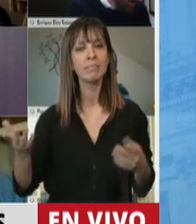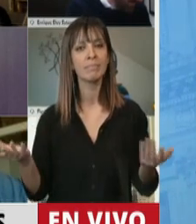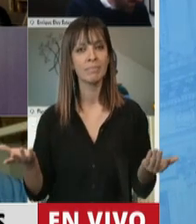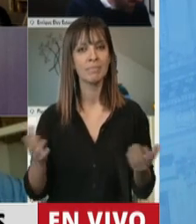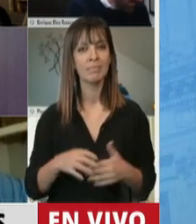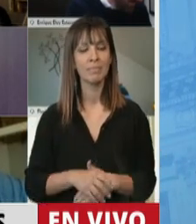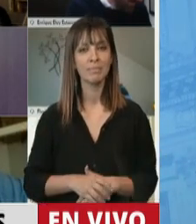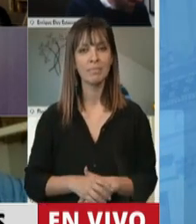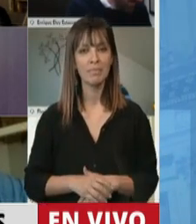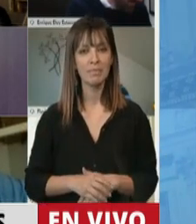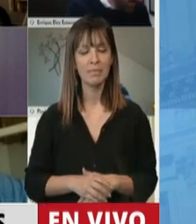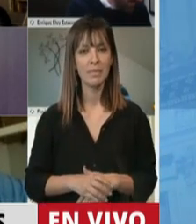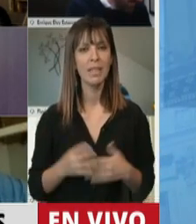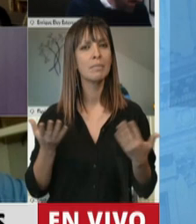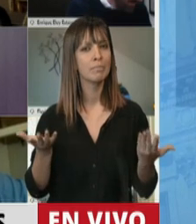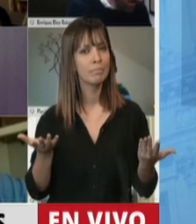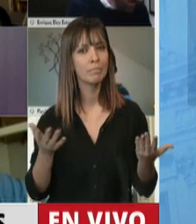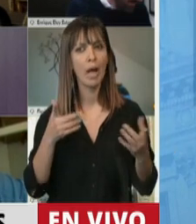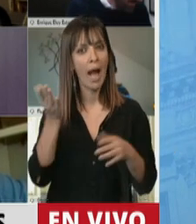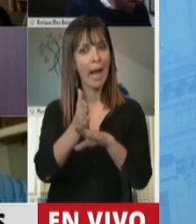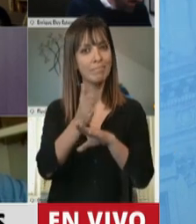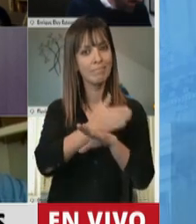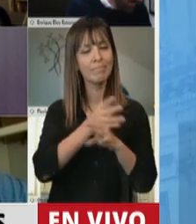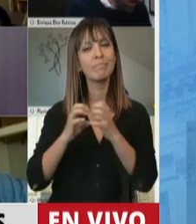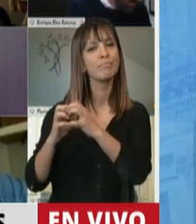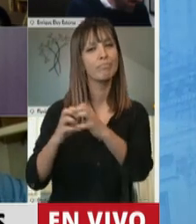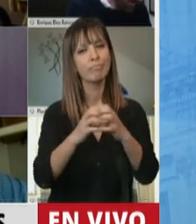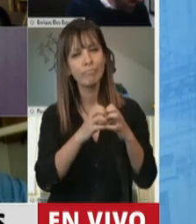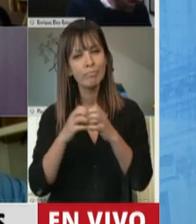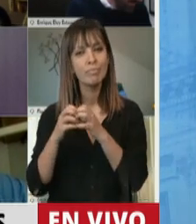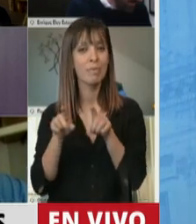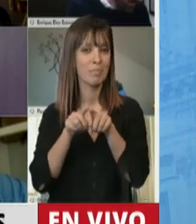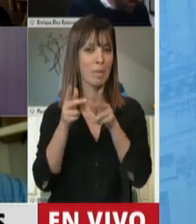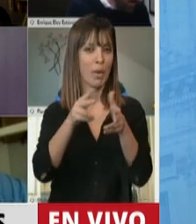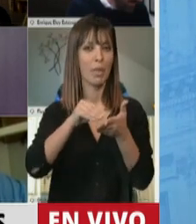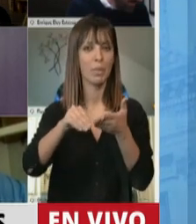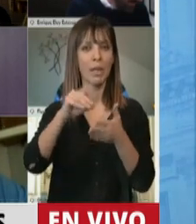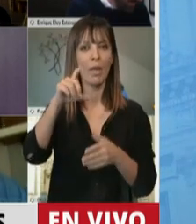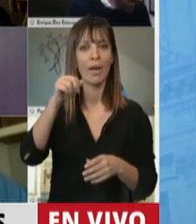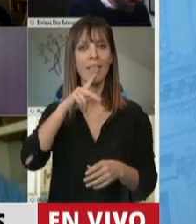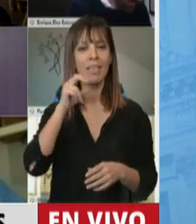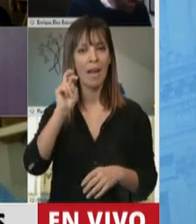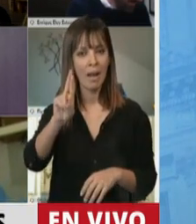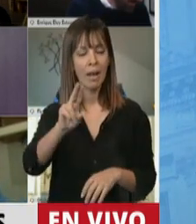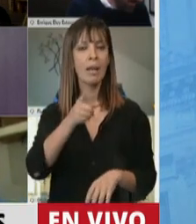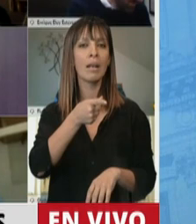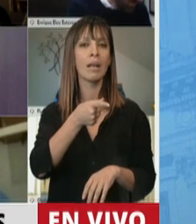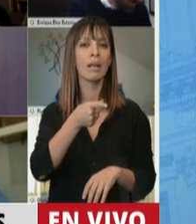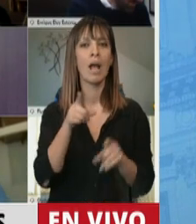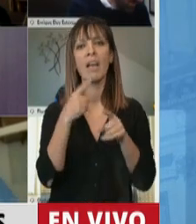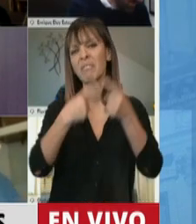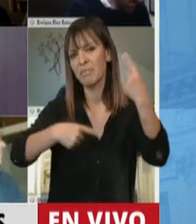eso se ha hecho grande debate, como así dijo el diputado Cantar, con diferentes tipos